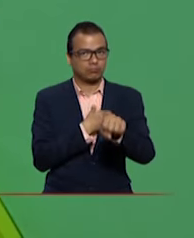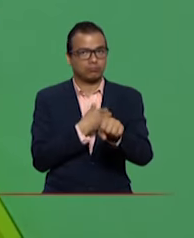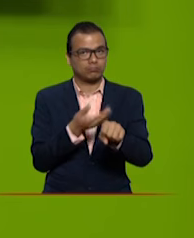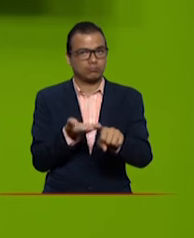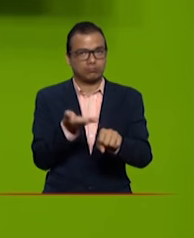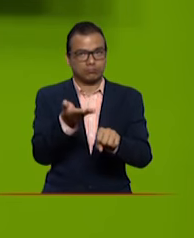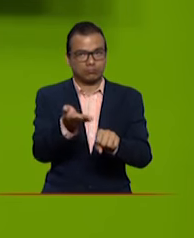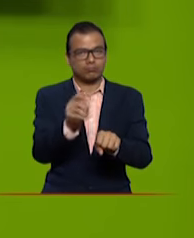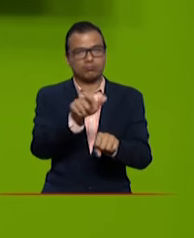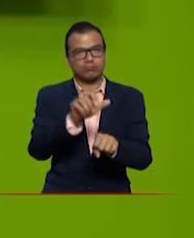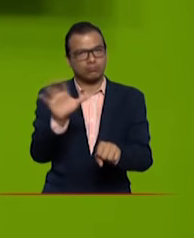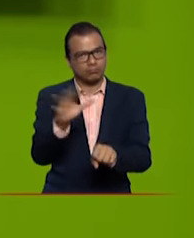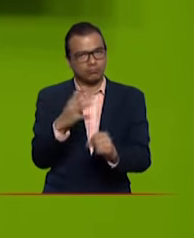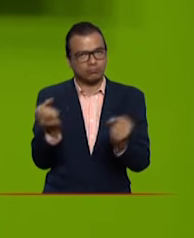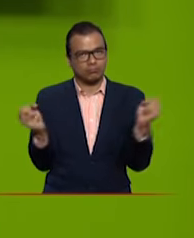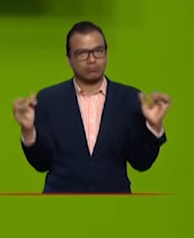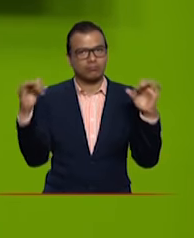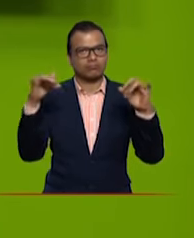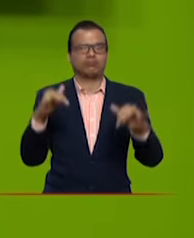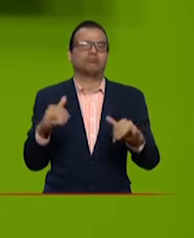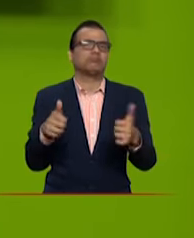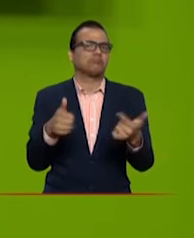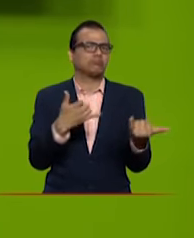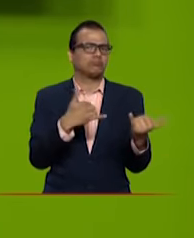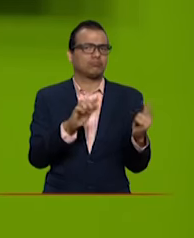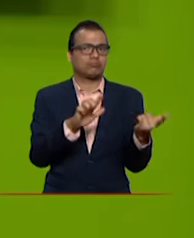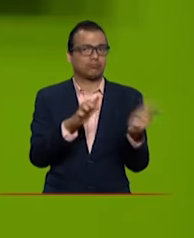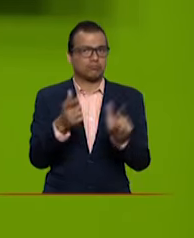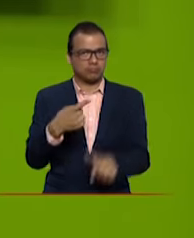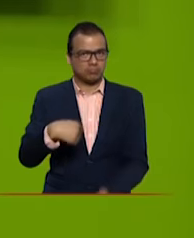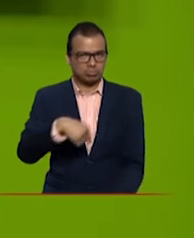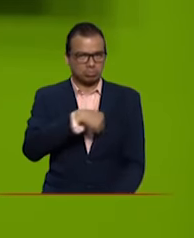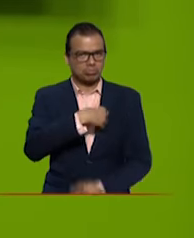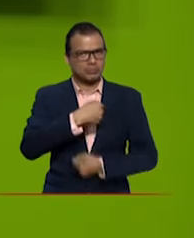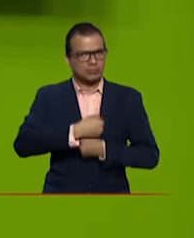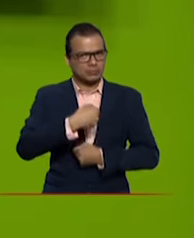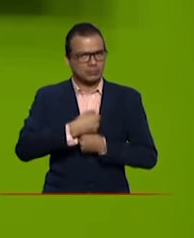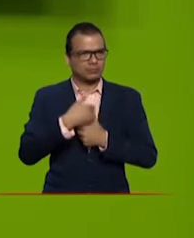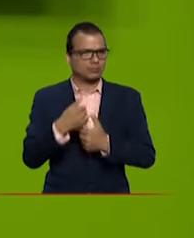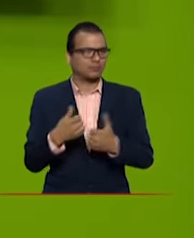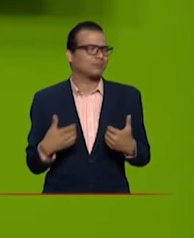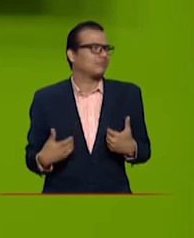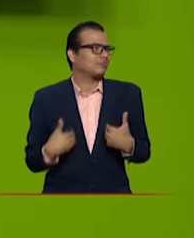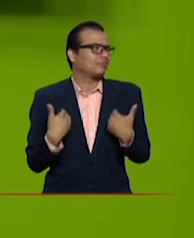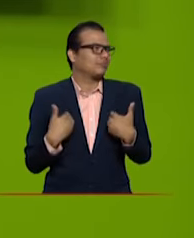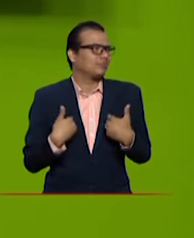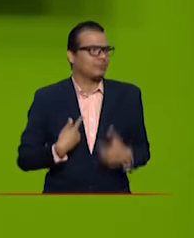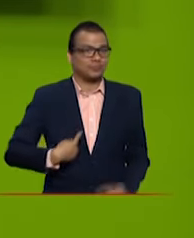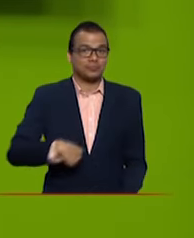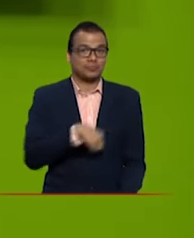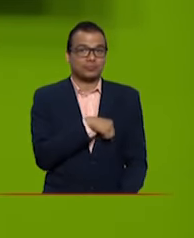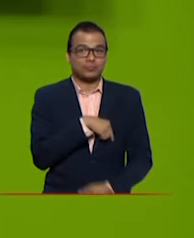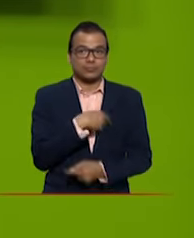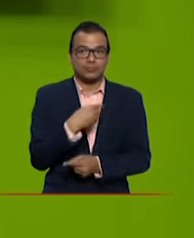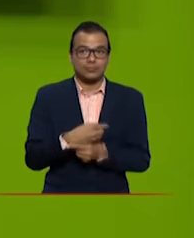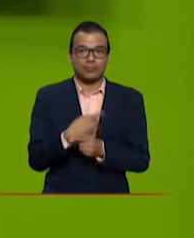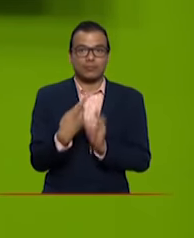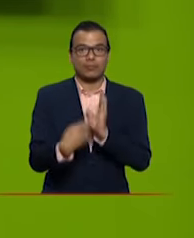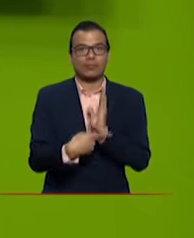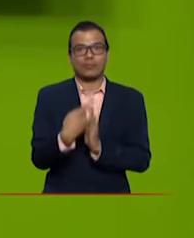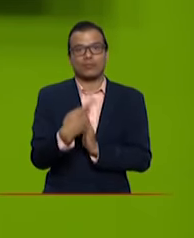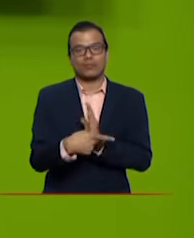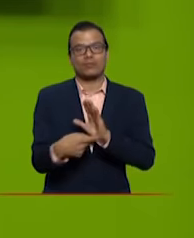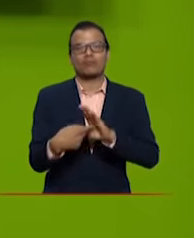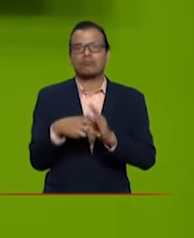caleños y sobre todo decirles pues que las cosas se pueden hacer bien, que a mí me da mucha alegría cuando la CBC entrega una obra porque siempre